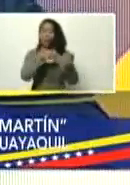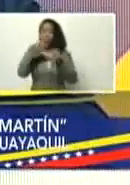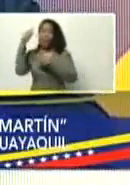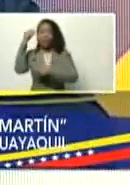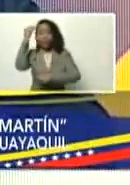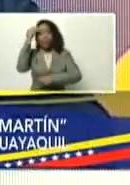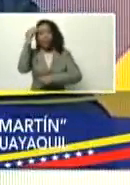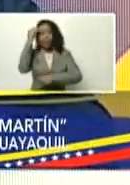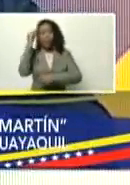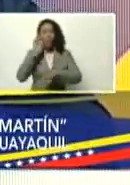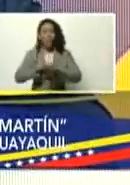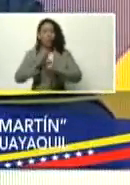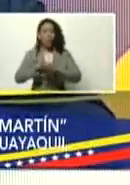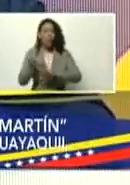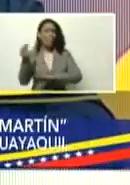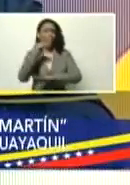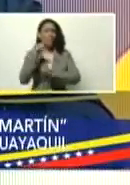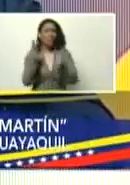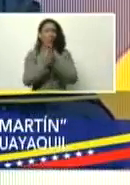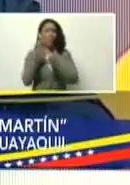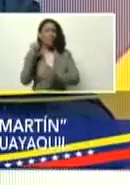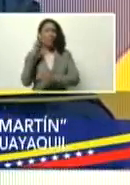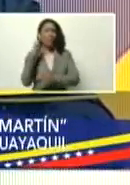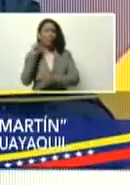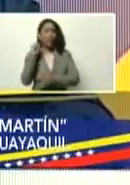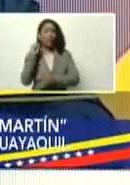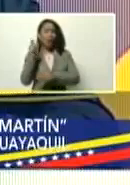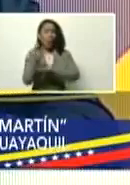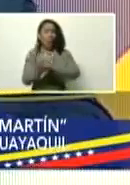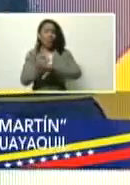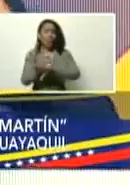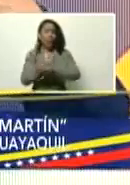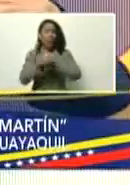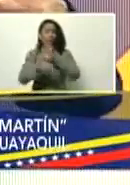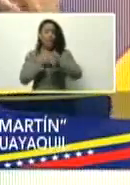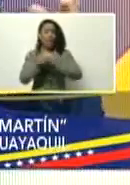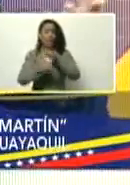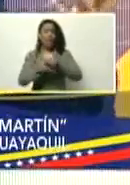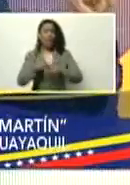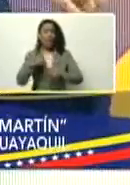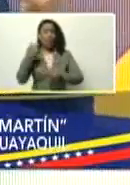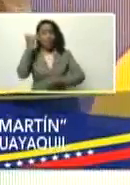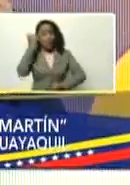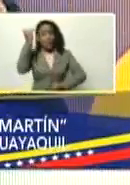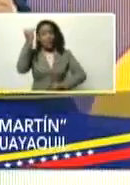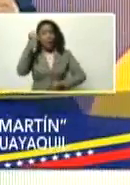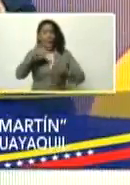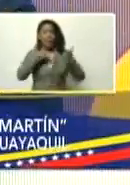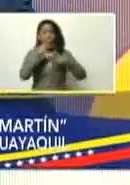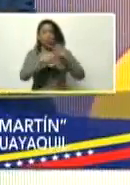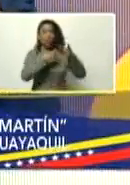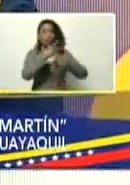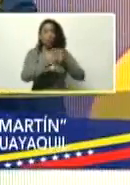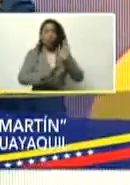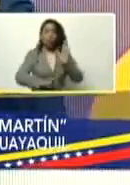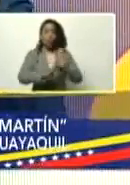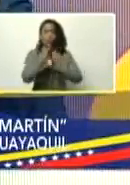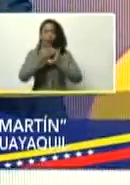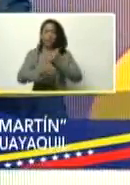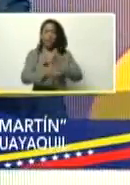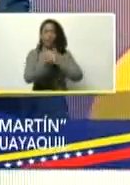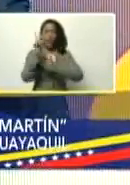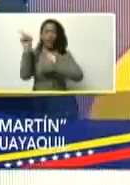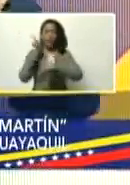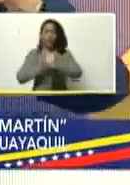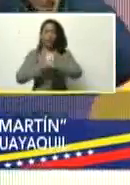pensamiento. Porque además San Martín, cuando gobernó, lo hizo con un criterio progresista, podríamos decir, muy avanzado para